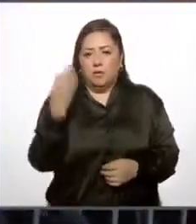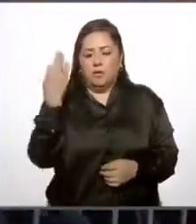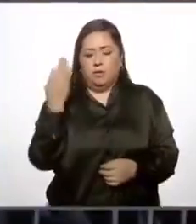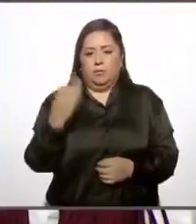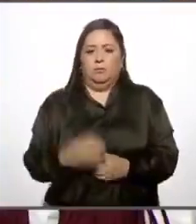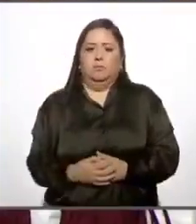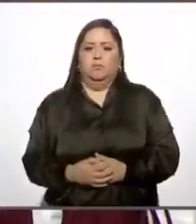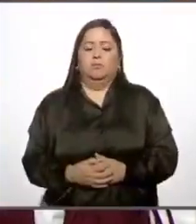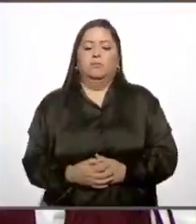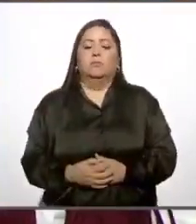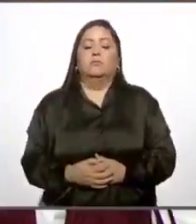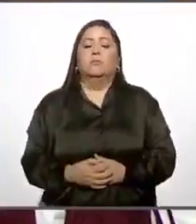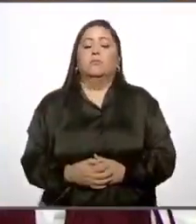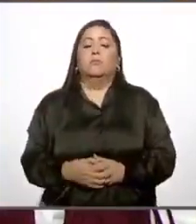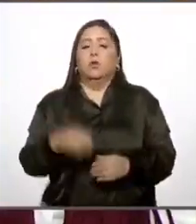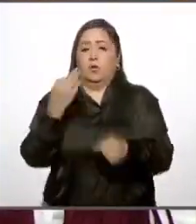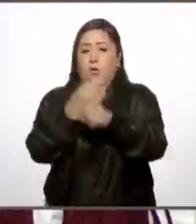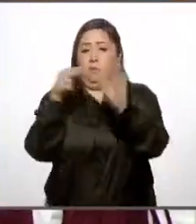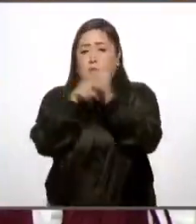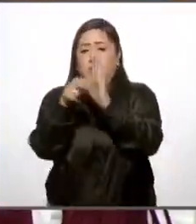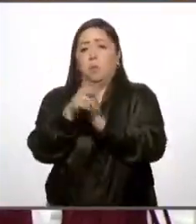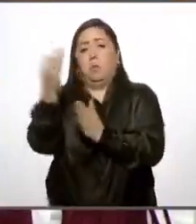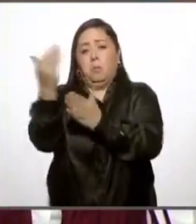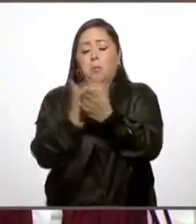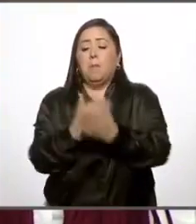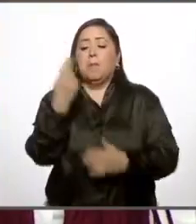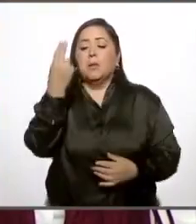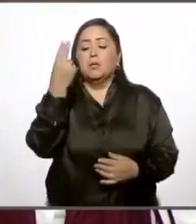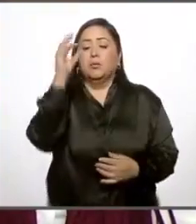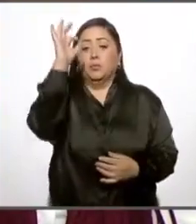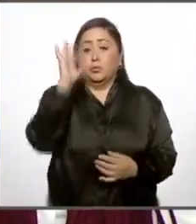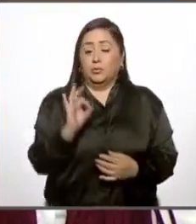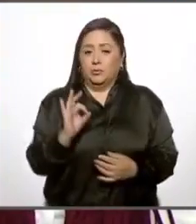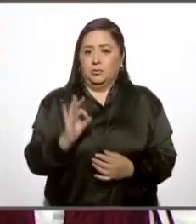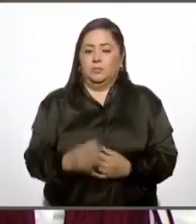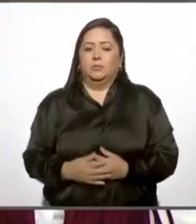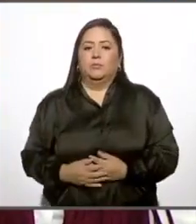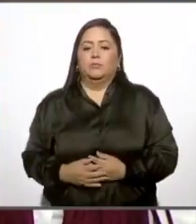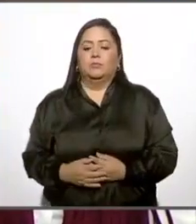materia. El homicidio disminuyó en 25%.